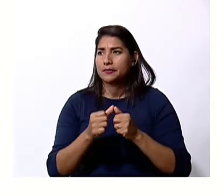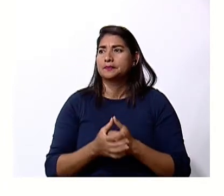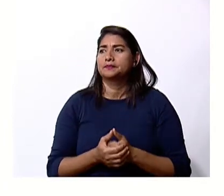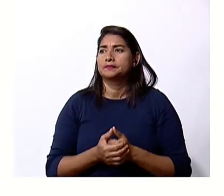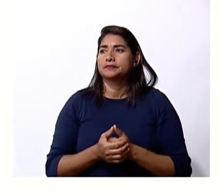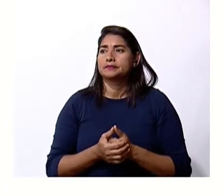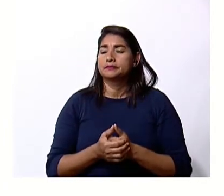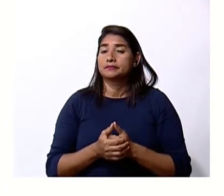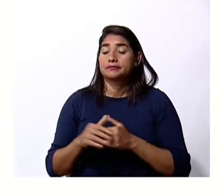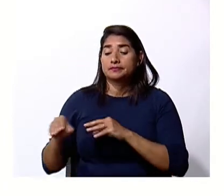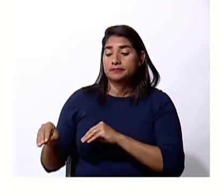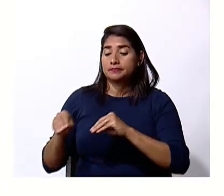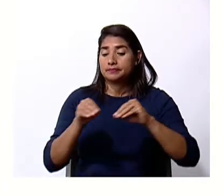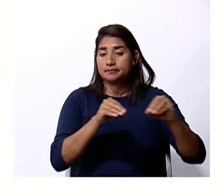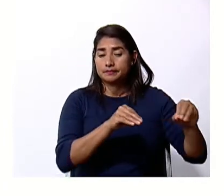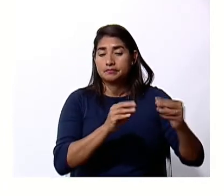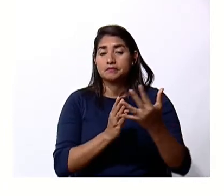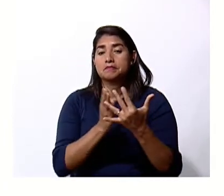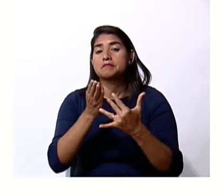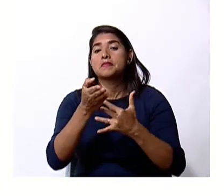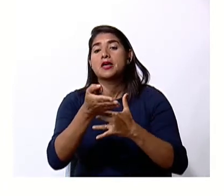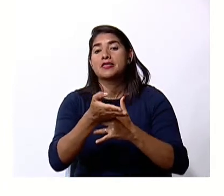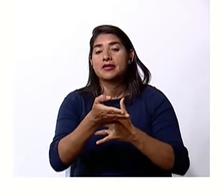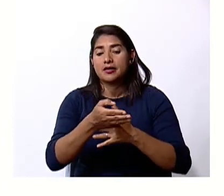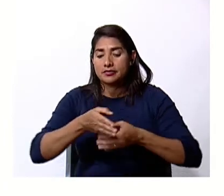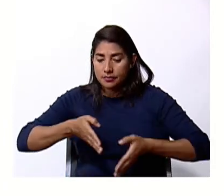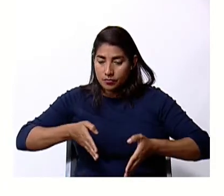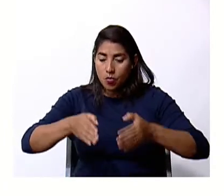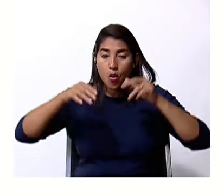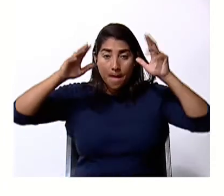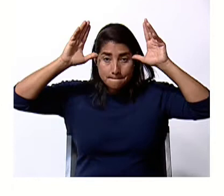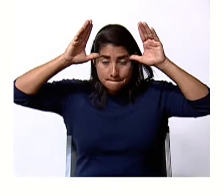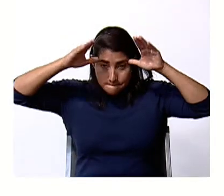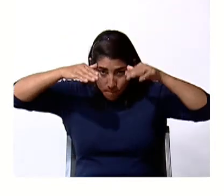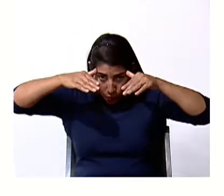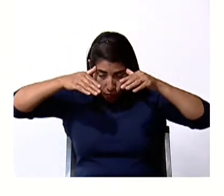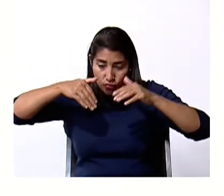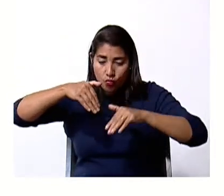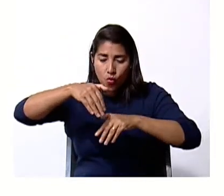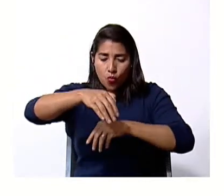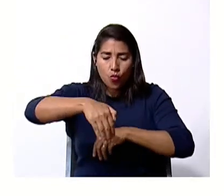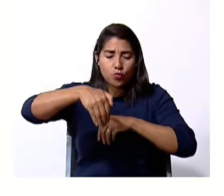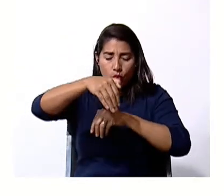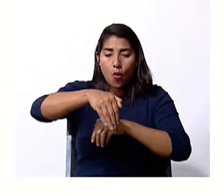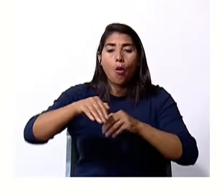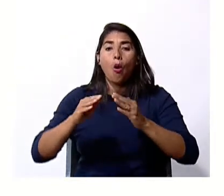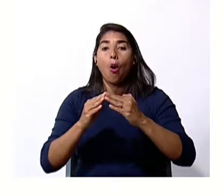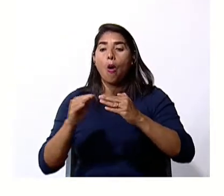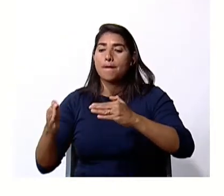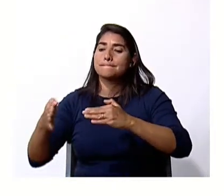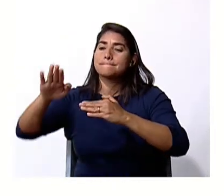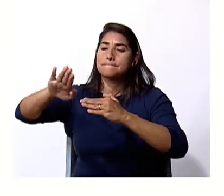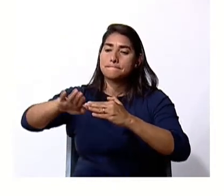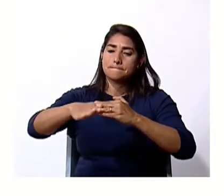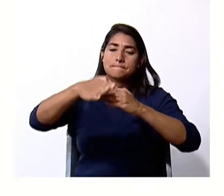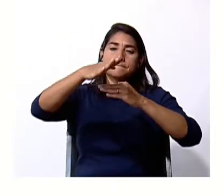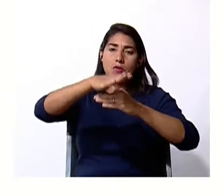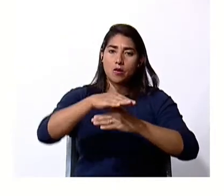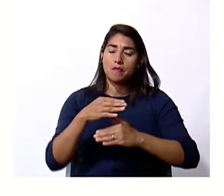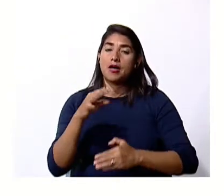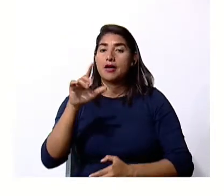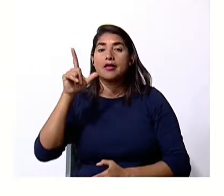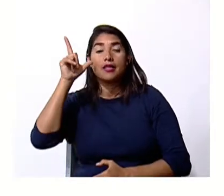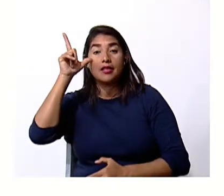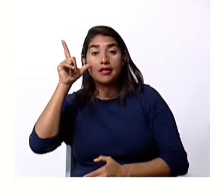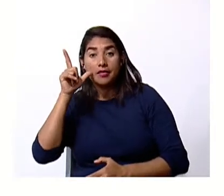El transporte era a través del camino de mulas o marítima, que era por matina.